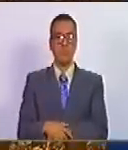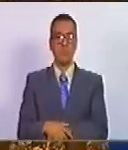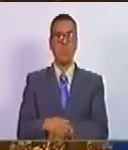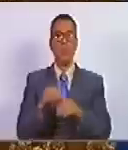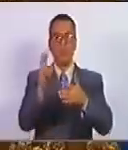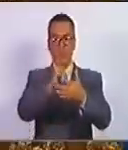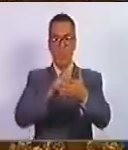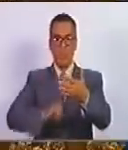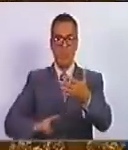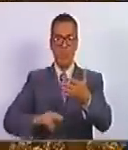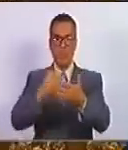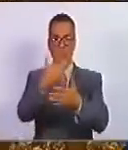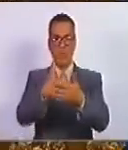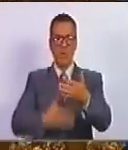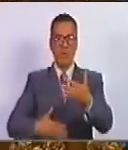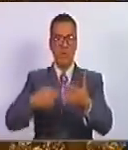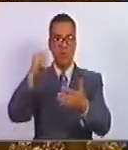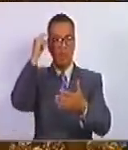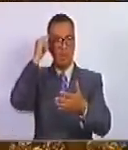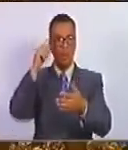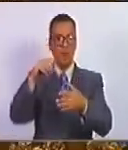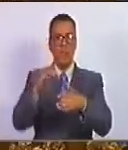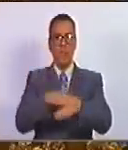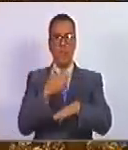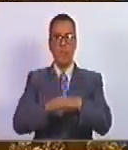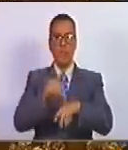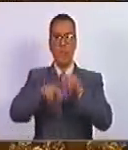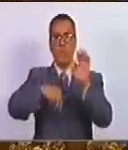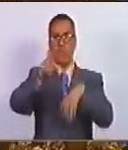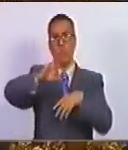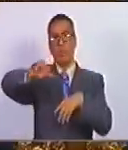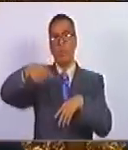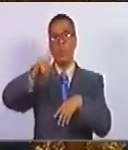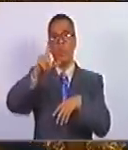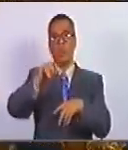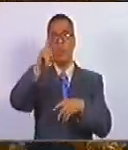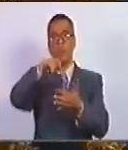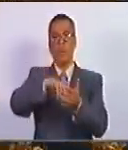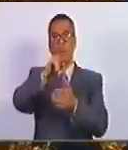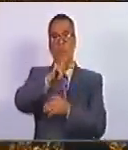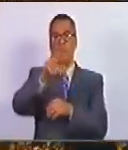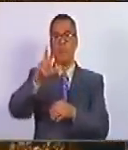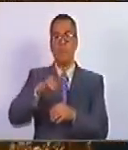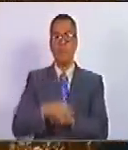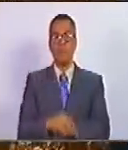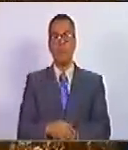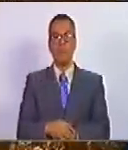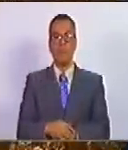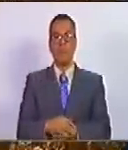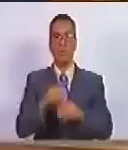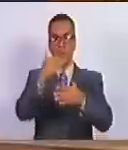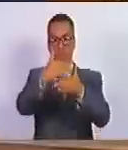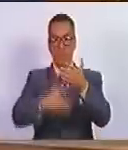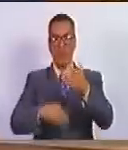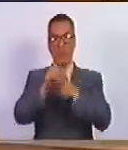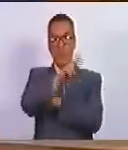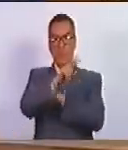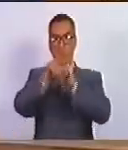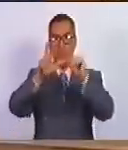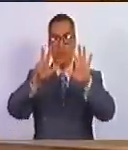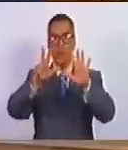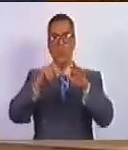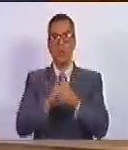Sírvase dar lectura al acta de la sesión ordinaria del día jueves 13 de julio de 2023. Acta número